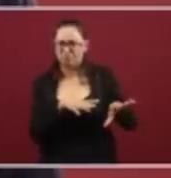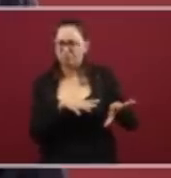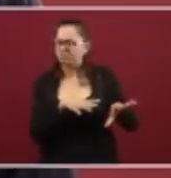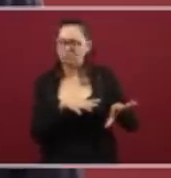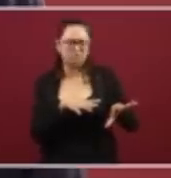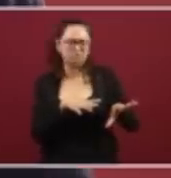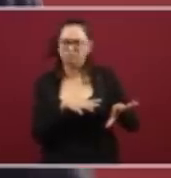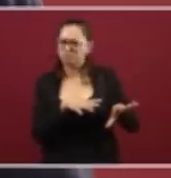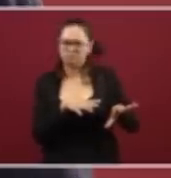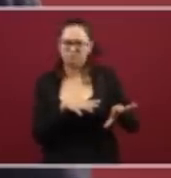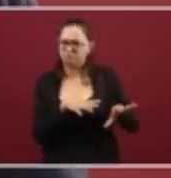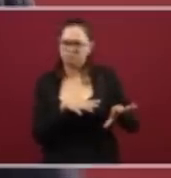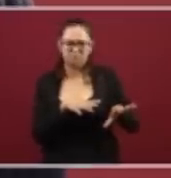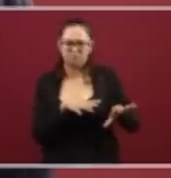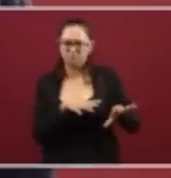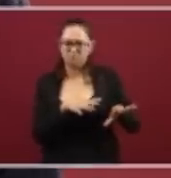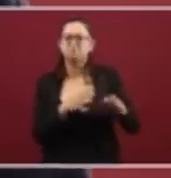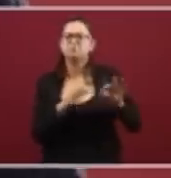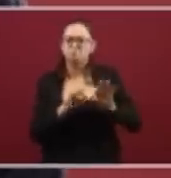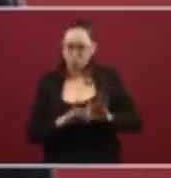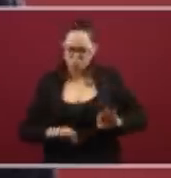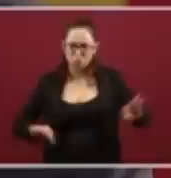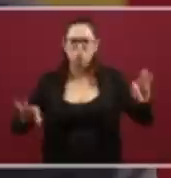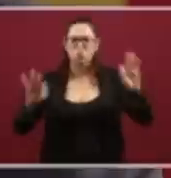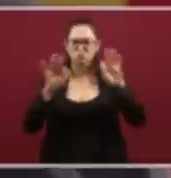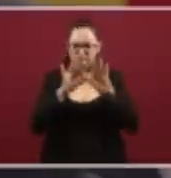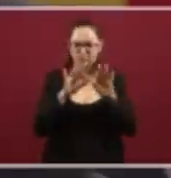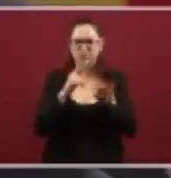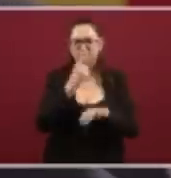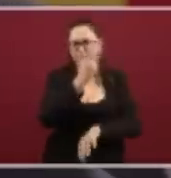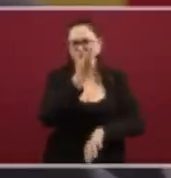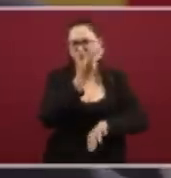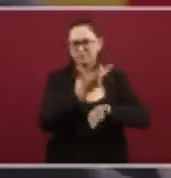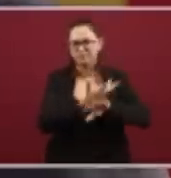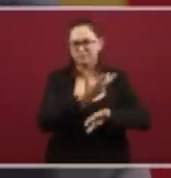la importancia estratégica que tiene